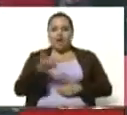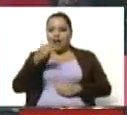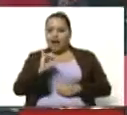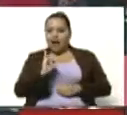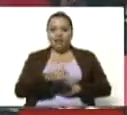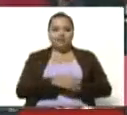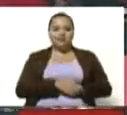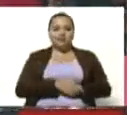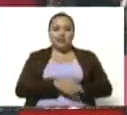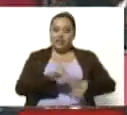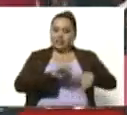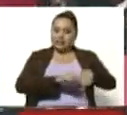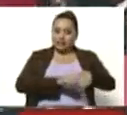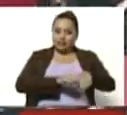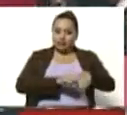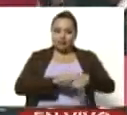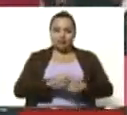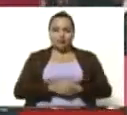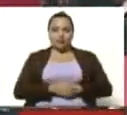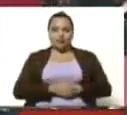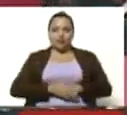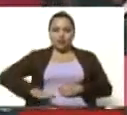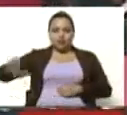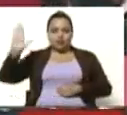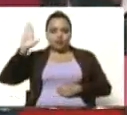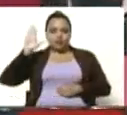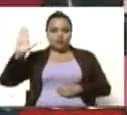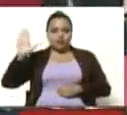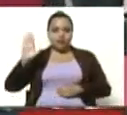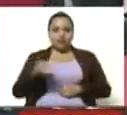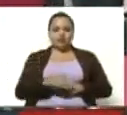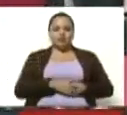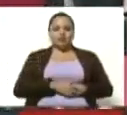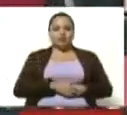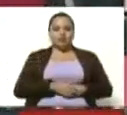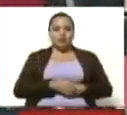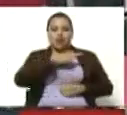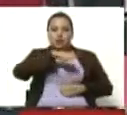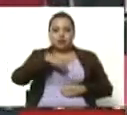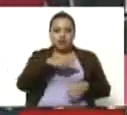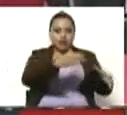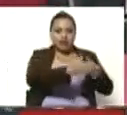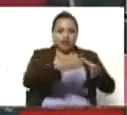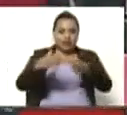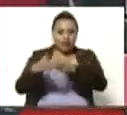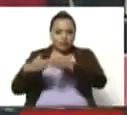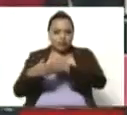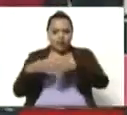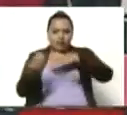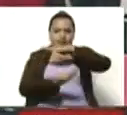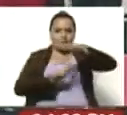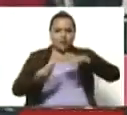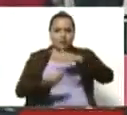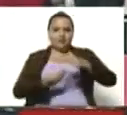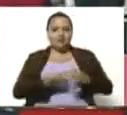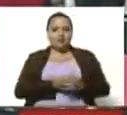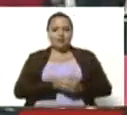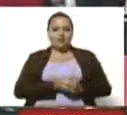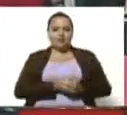momento de la juramentación de nuestros equipos de bases